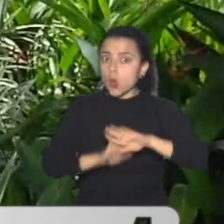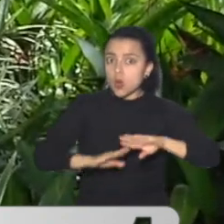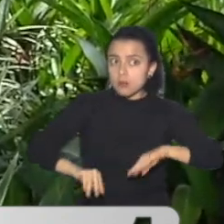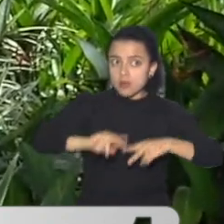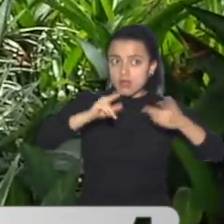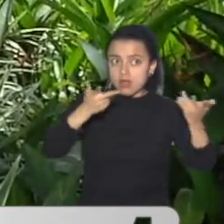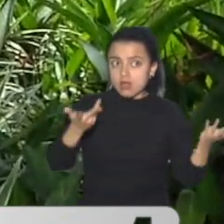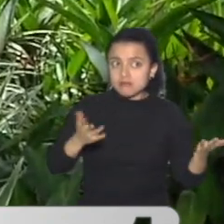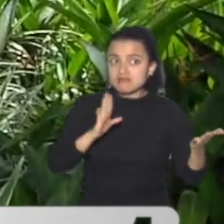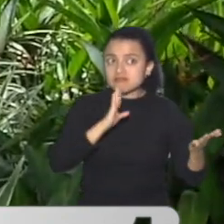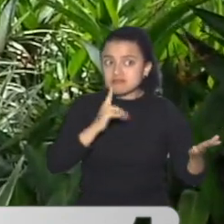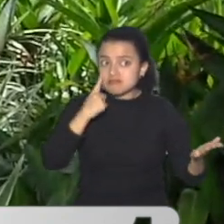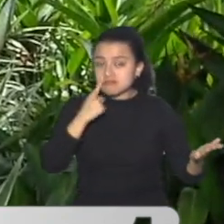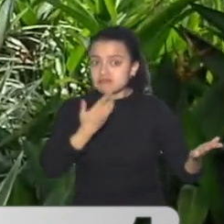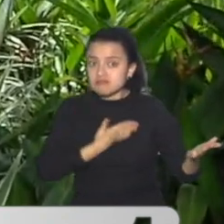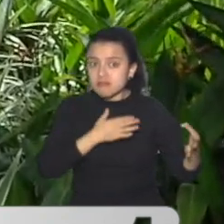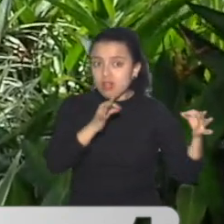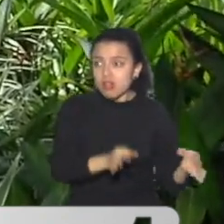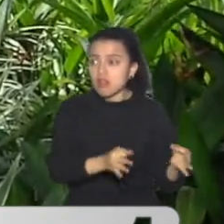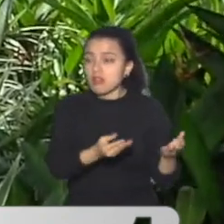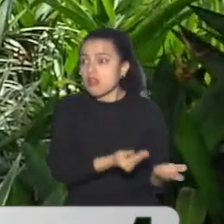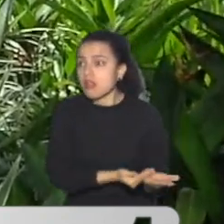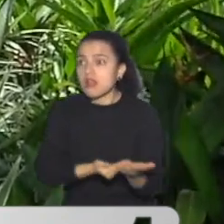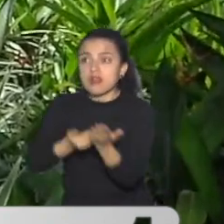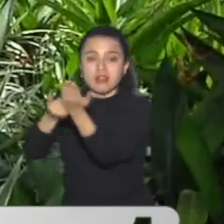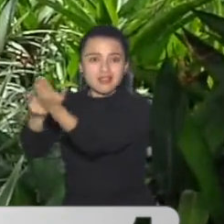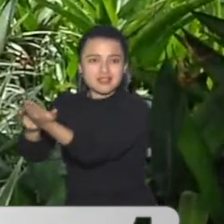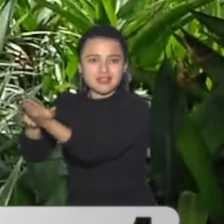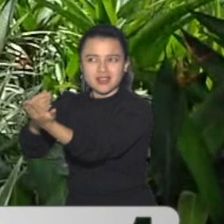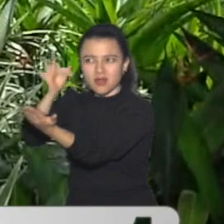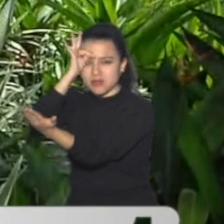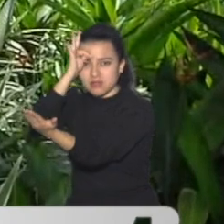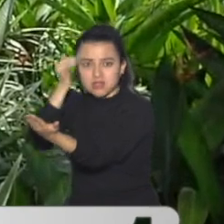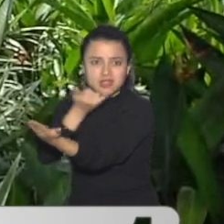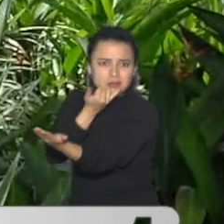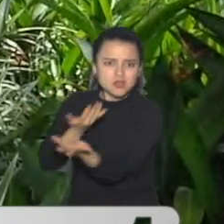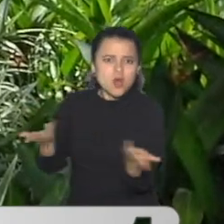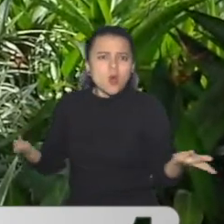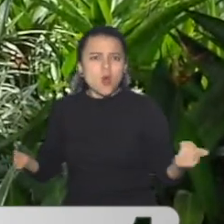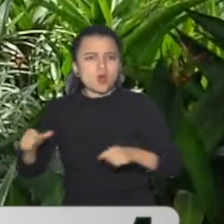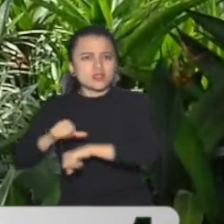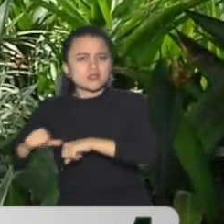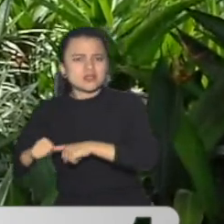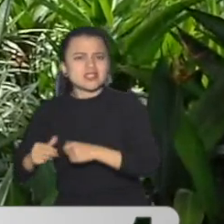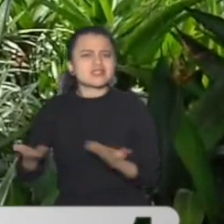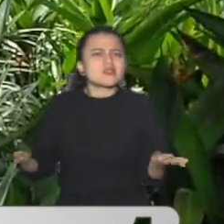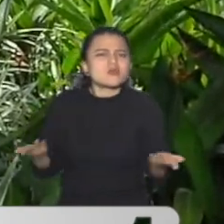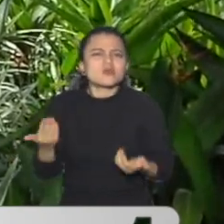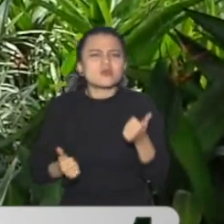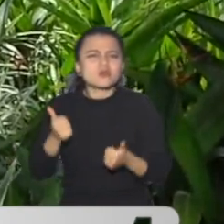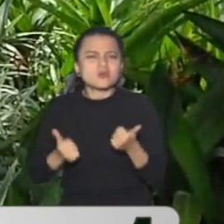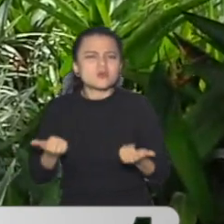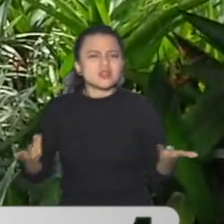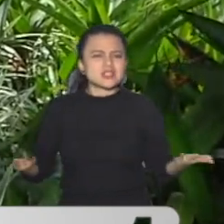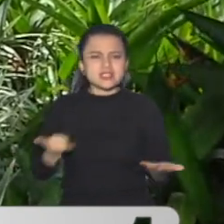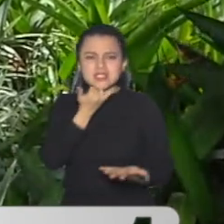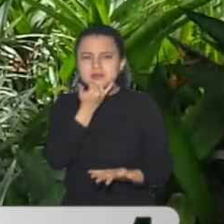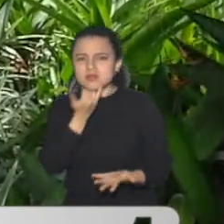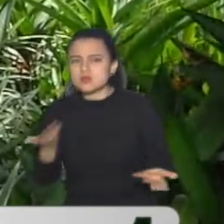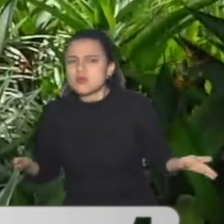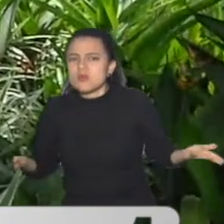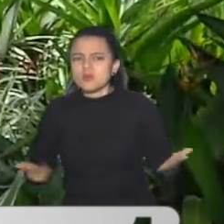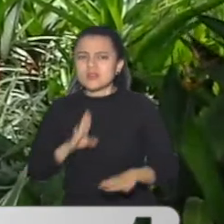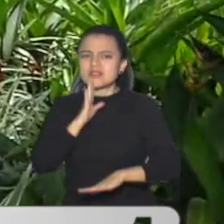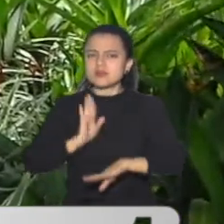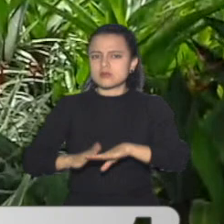parte de esta familia sustituta al no llevarla al hospital o si no soportó esta cirugía y habría tenido complicaciones o finalmente quien